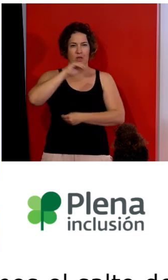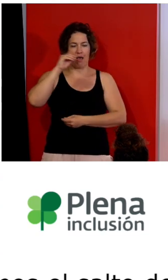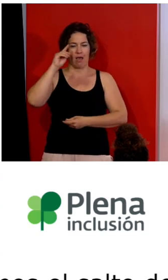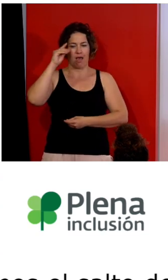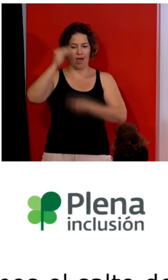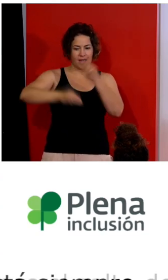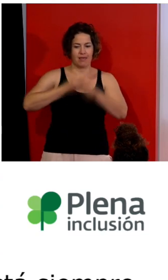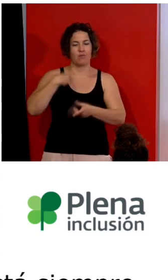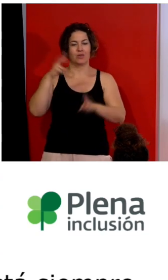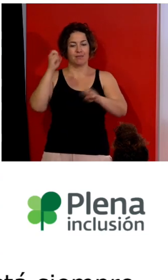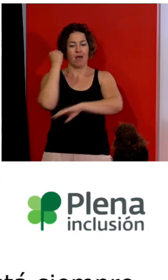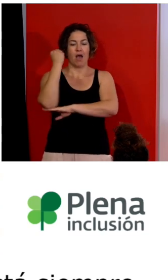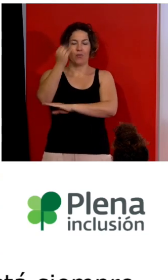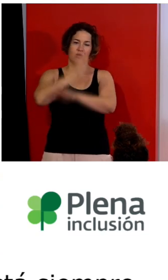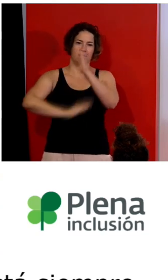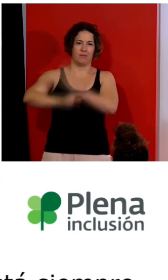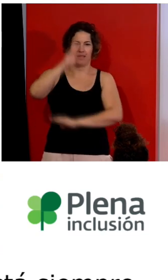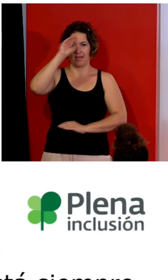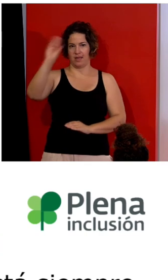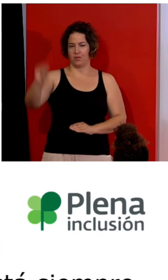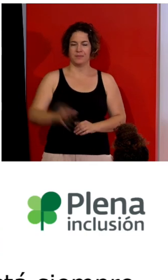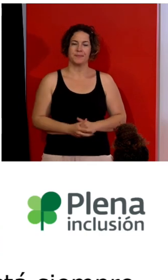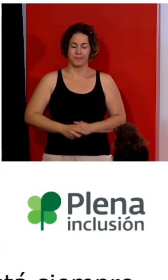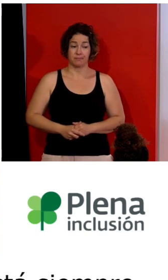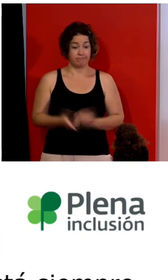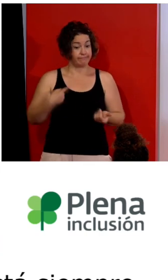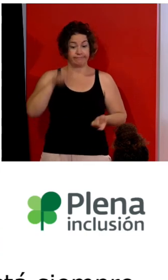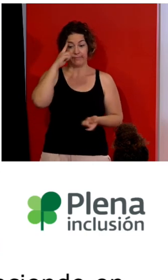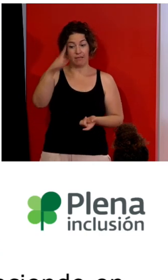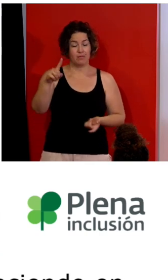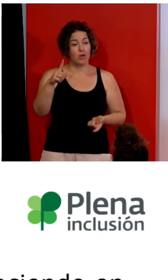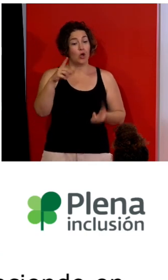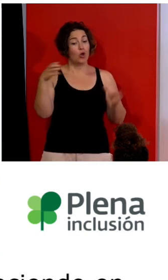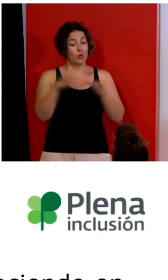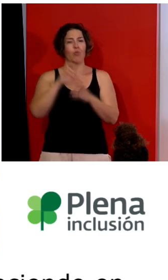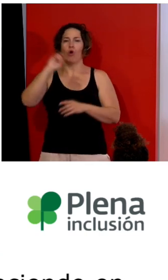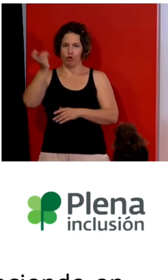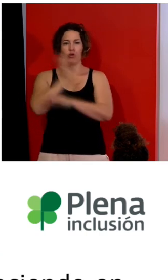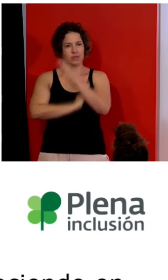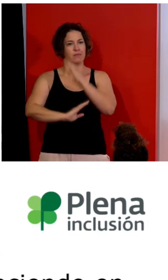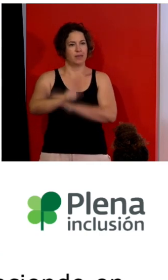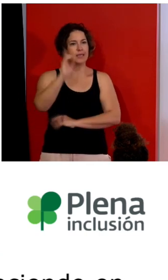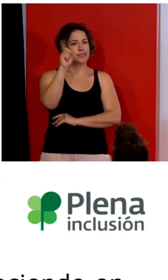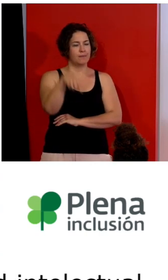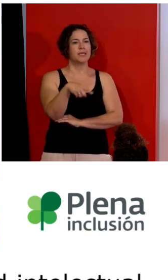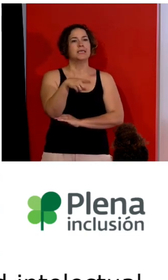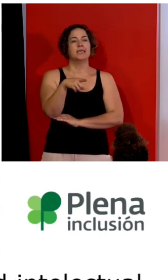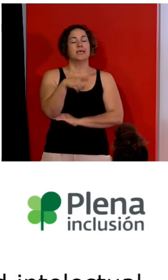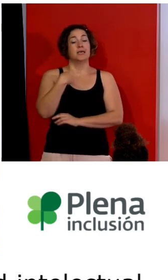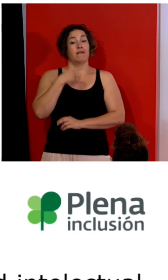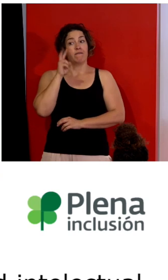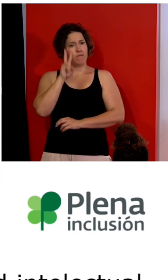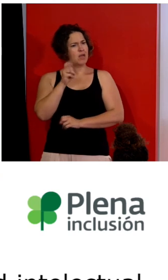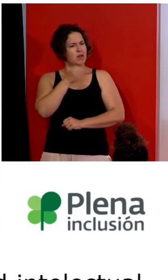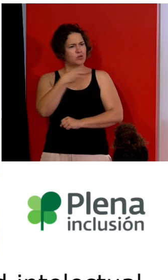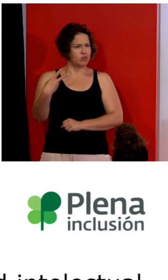línea de apoyo a la discapacidad intelectual. Sabemos que hay otros grupos de la discapacidad que, viendo estos resultados,